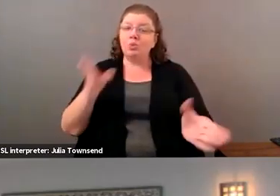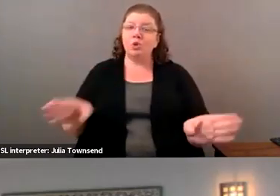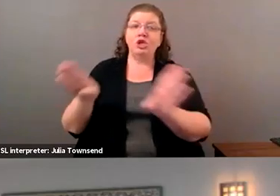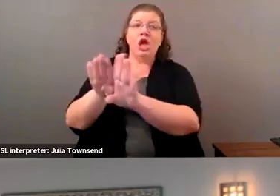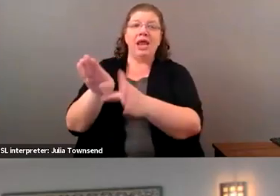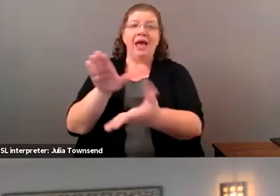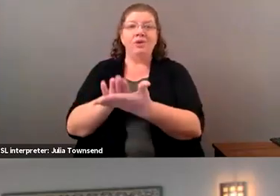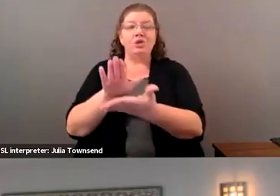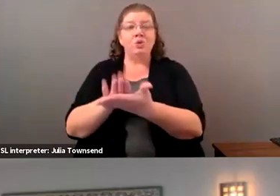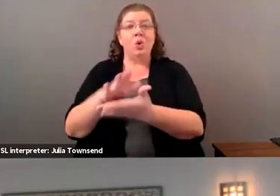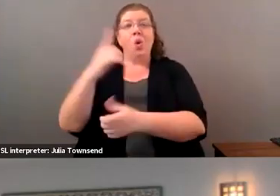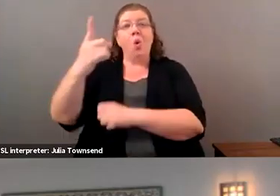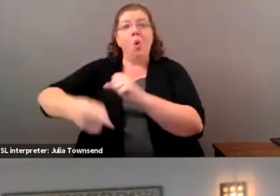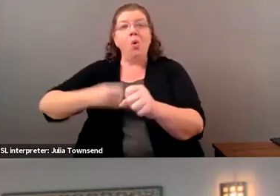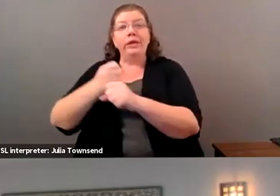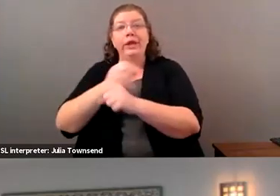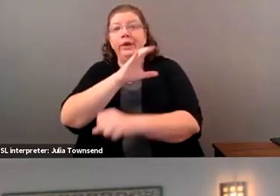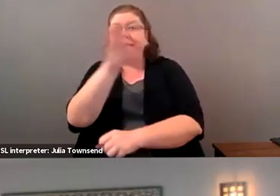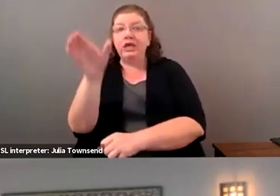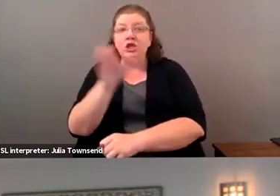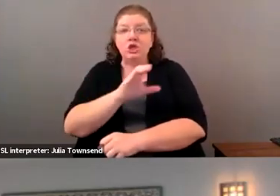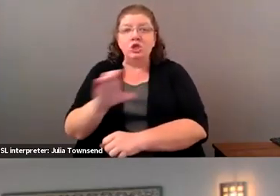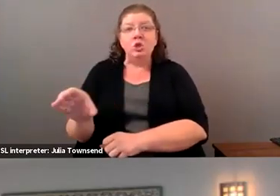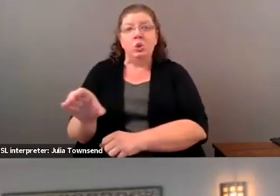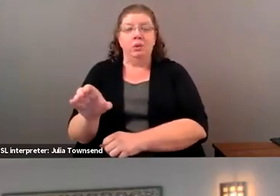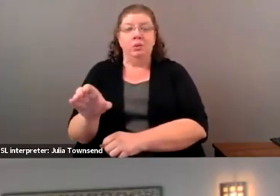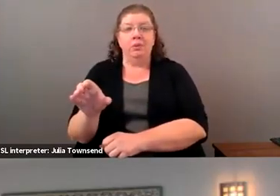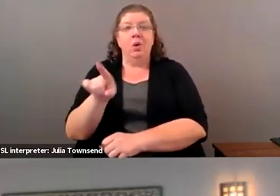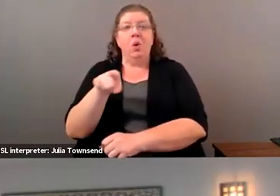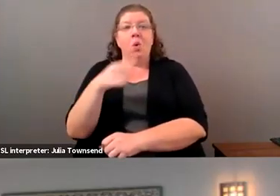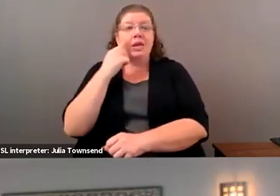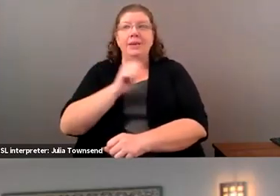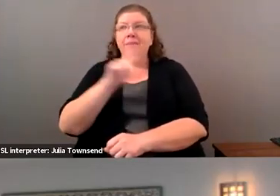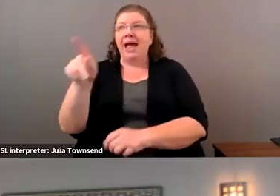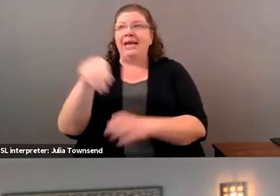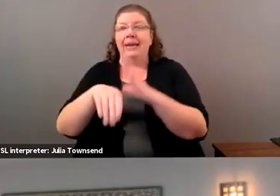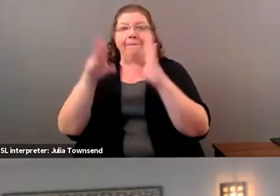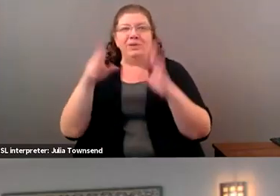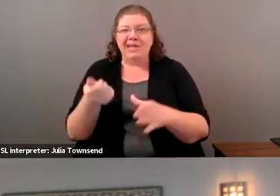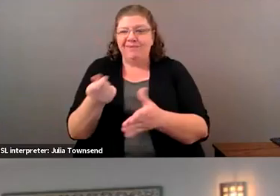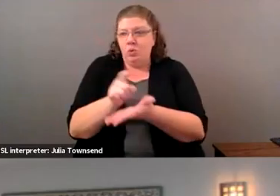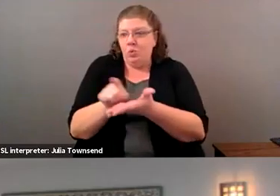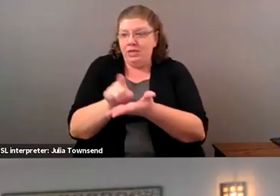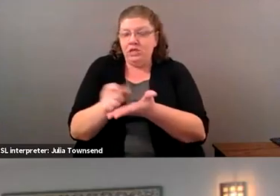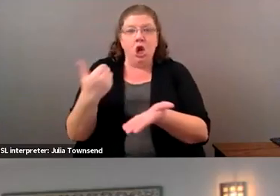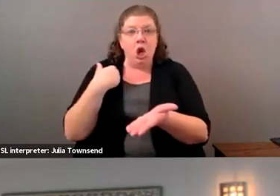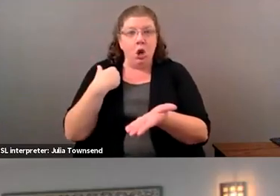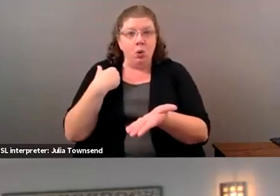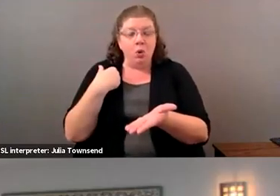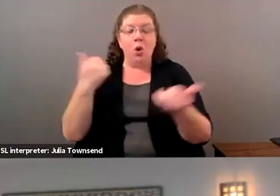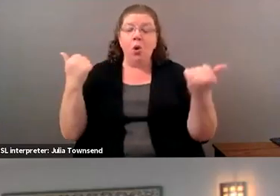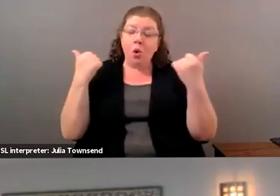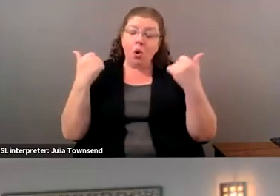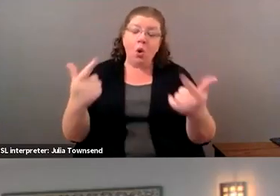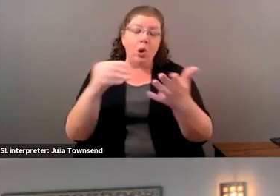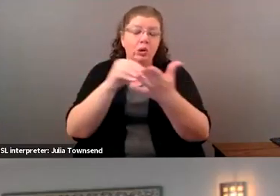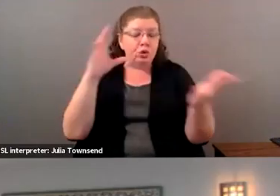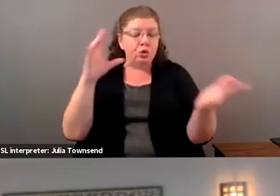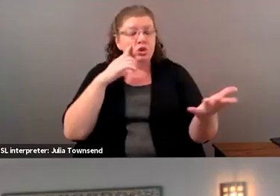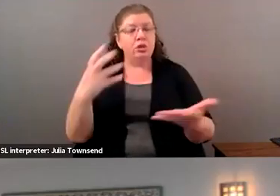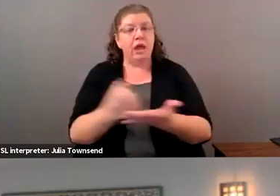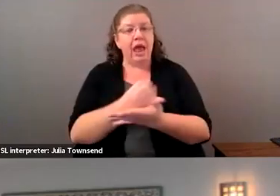fuera de las escuelas y pasaron todo el año en zoom solamente regresando en personas un pan gonzález y todos los estudiantes deben de tener esta